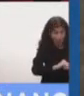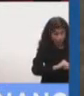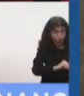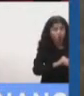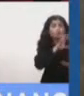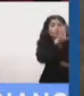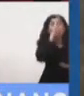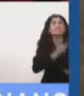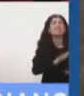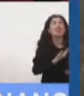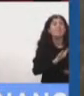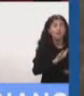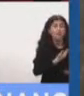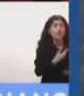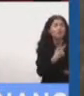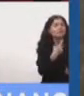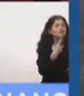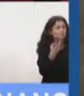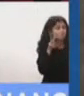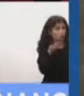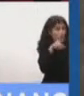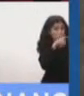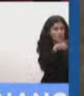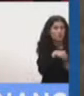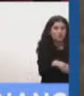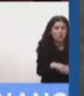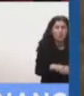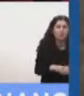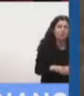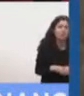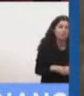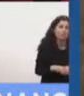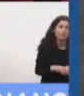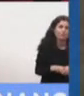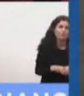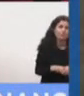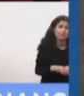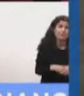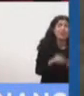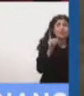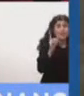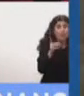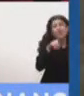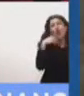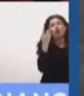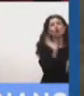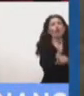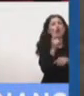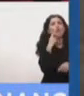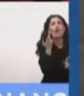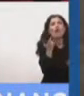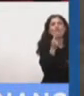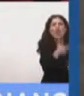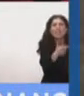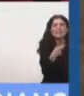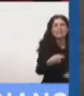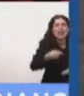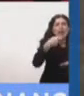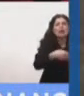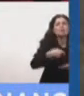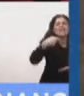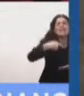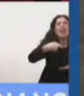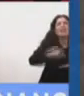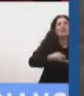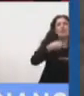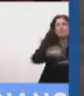presentes, esperando el momento de la votación, que será de un momento a otro. Cuando termine de hablar ahora el senador Mayans, se va a proceder